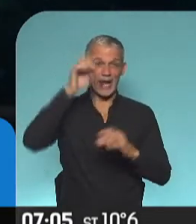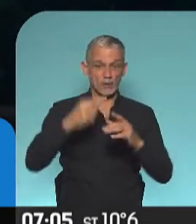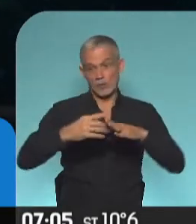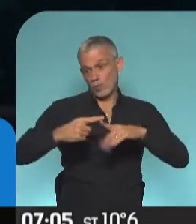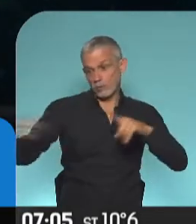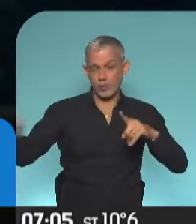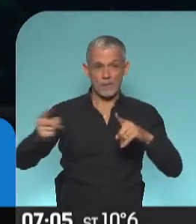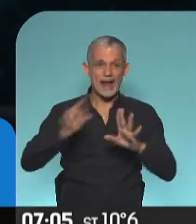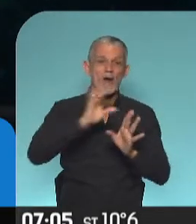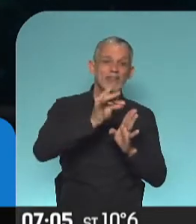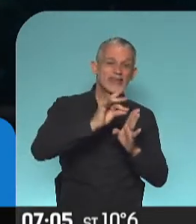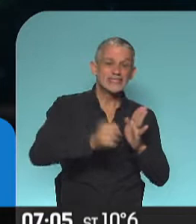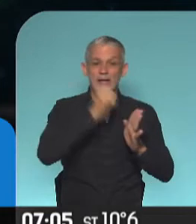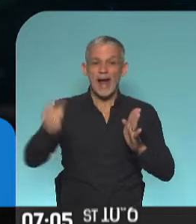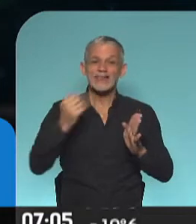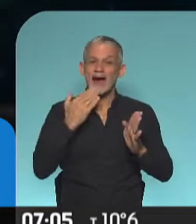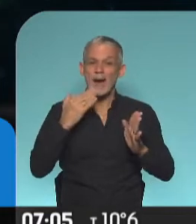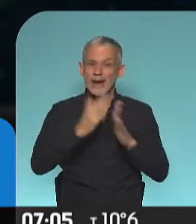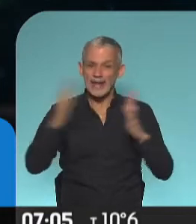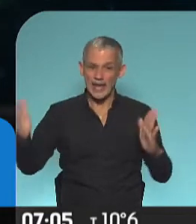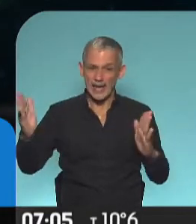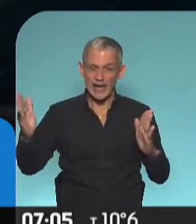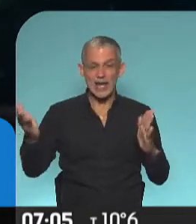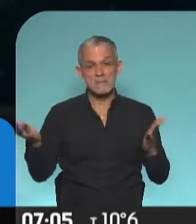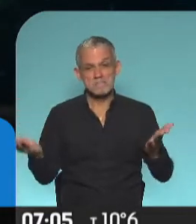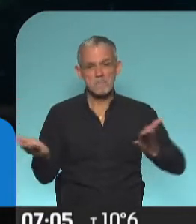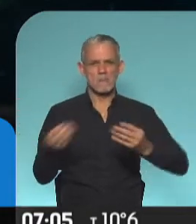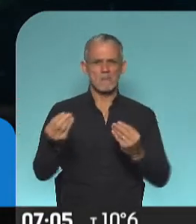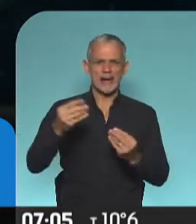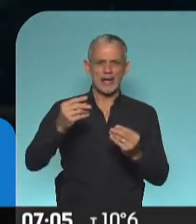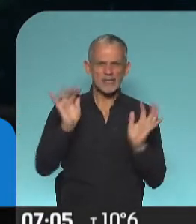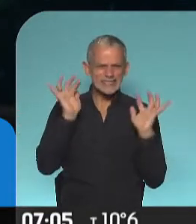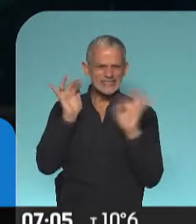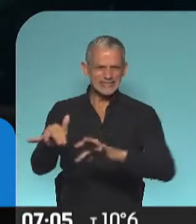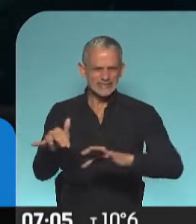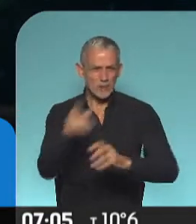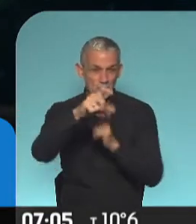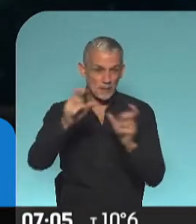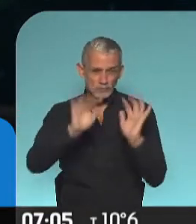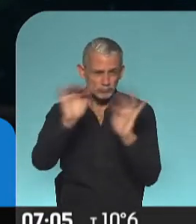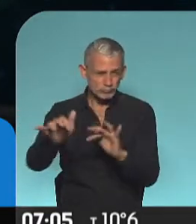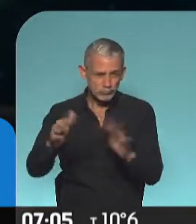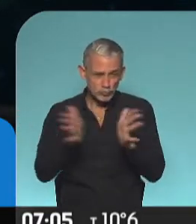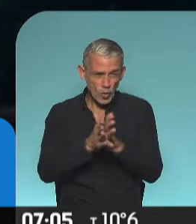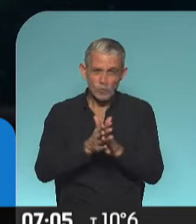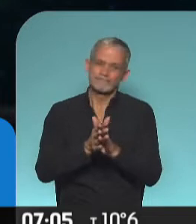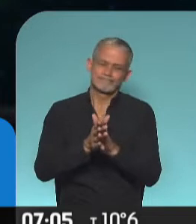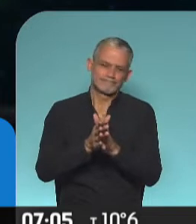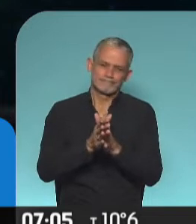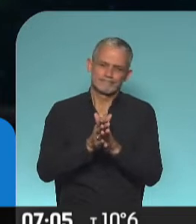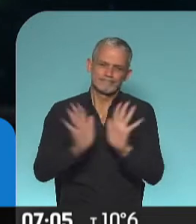extienda así de diciembre y hasta abril. Esto para evitar aglomeraciones. Lo que obviamente se